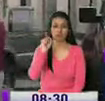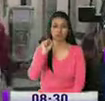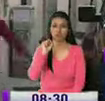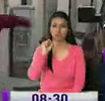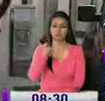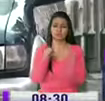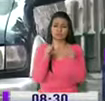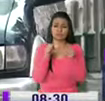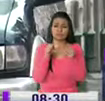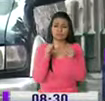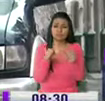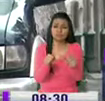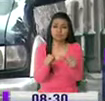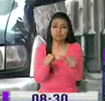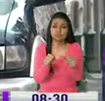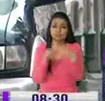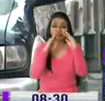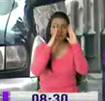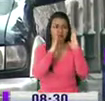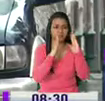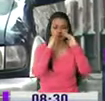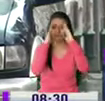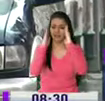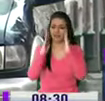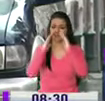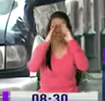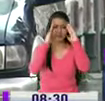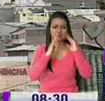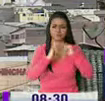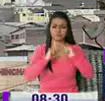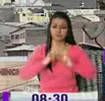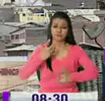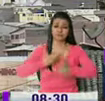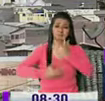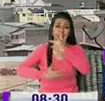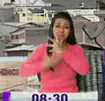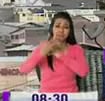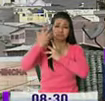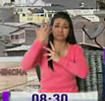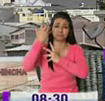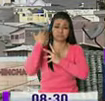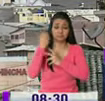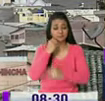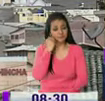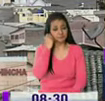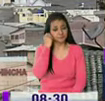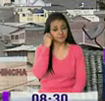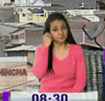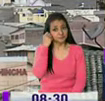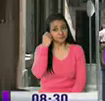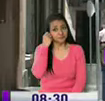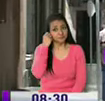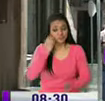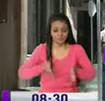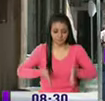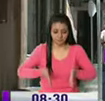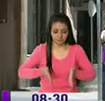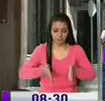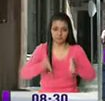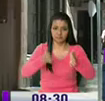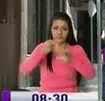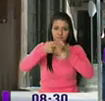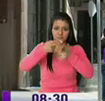casi intactas las riquezas arquitectónicas de las épocas colonial y republicana. A lo largo de la calle Junín